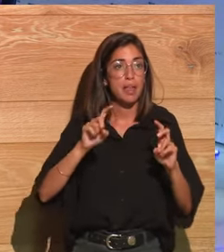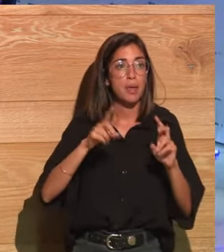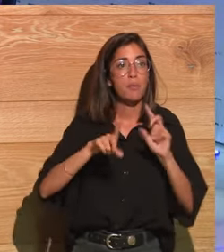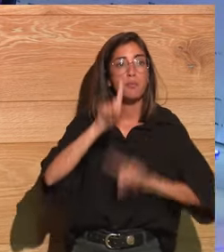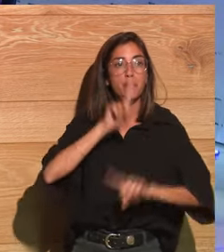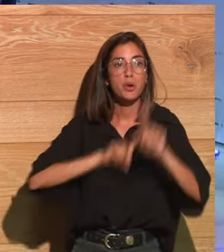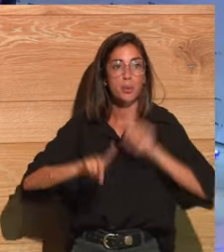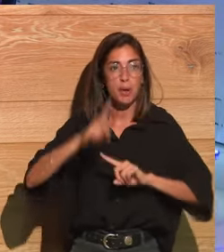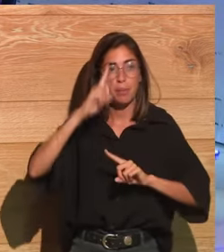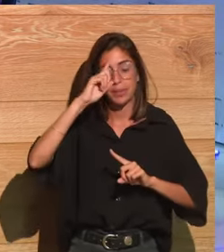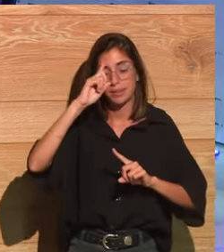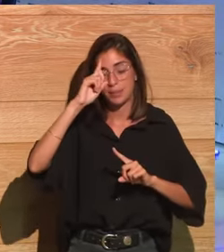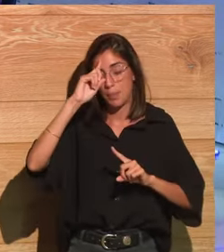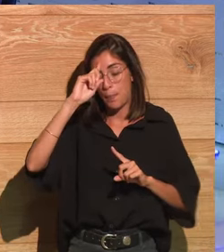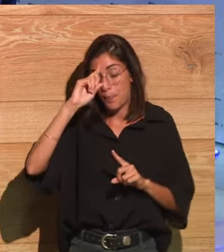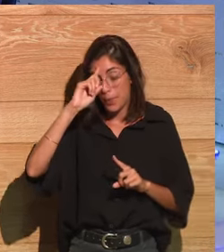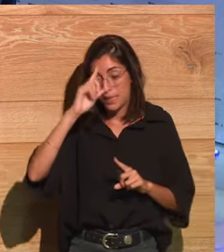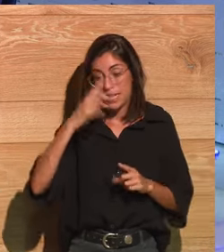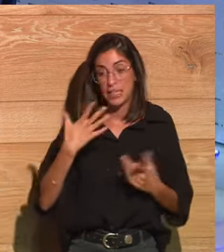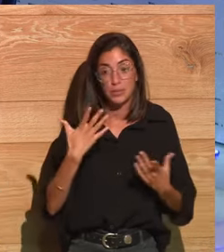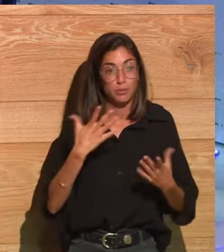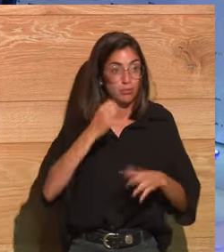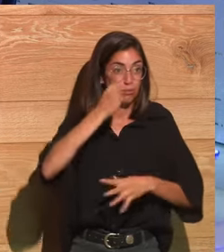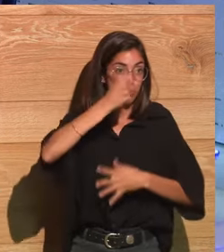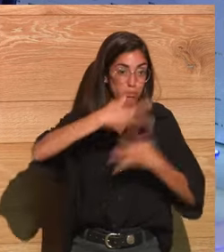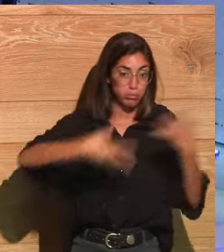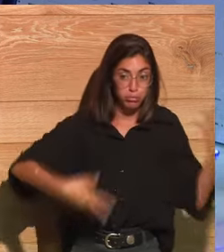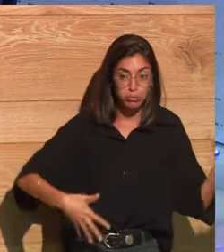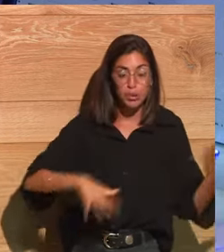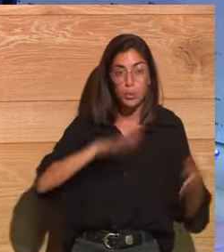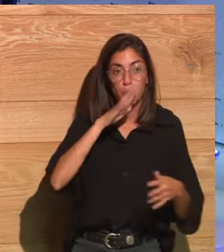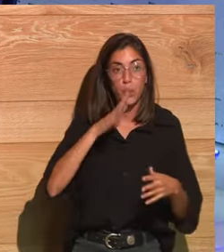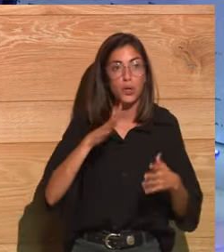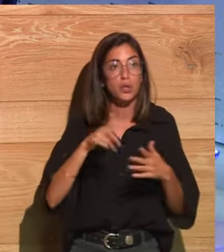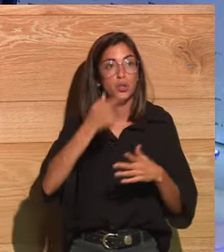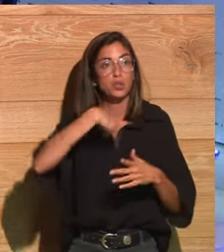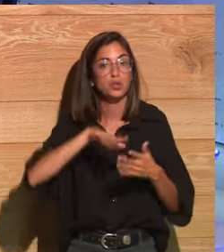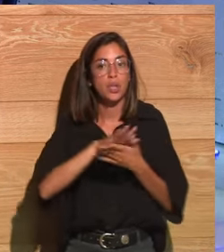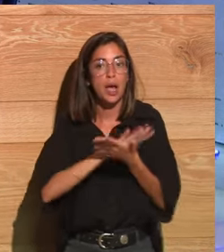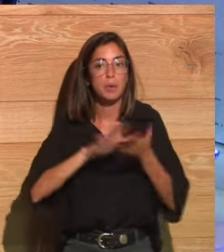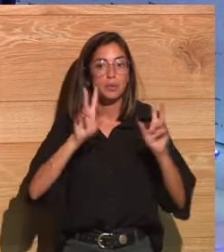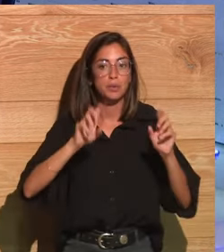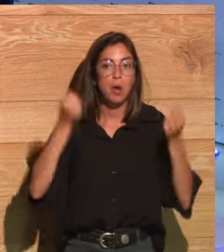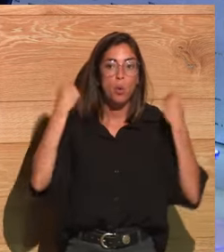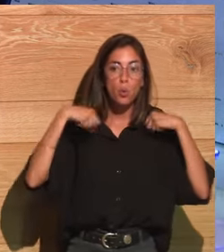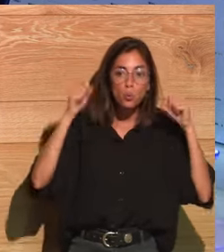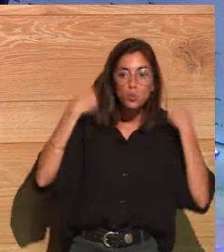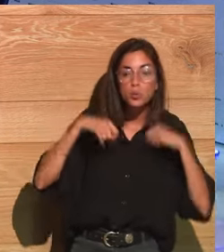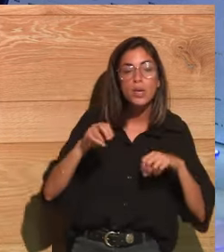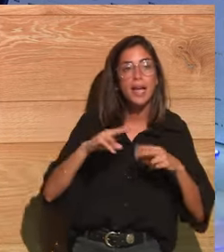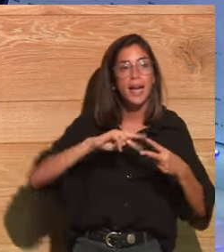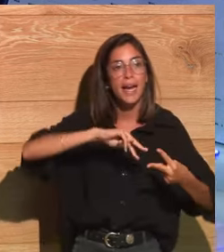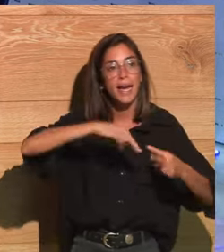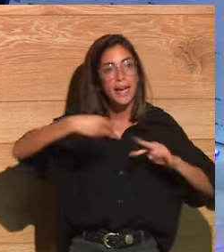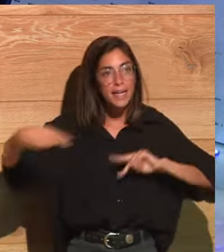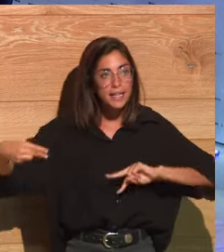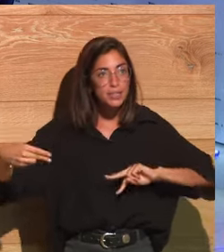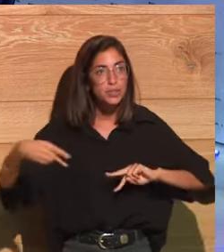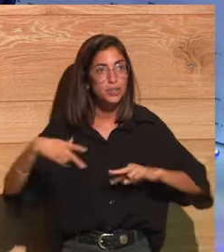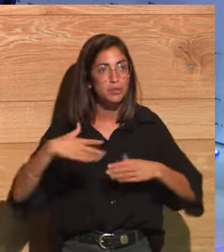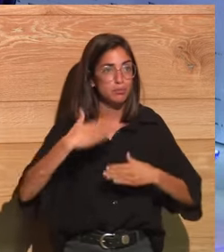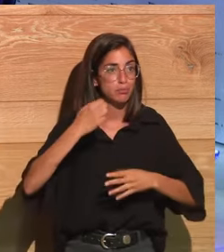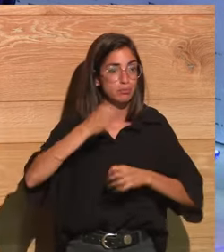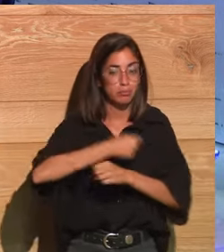muchísimas cosas, o sea, sería, no se podría simplificar porque hablamos de cuadros conductuales, de cuadros genéticos, ¿verdad? Hay un abanico